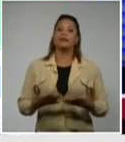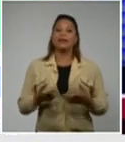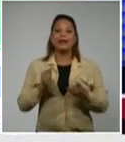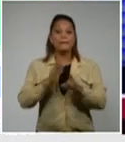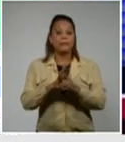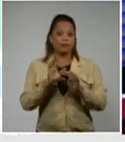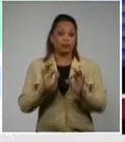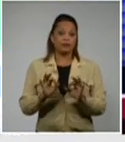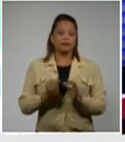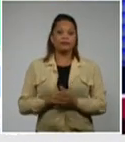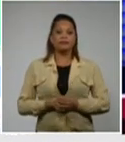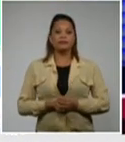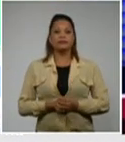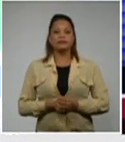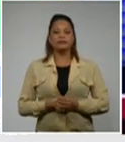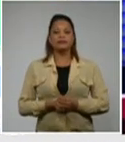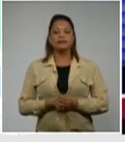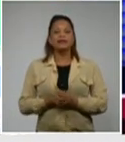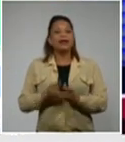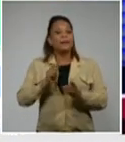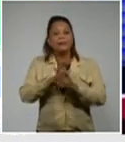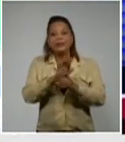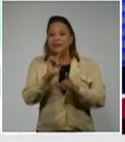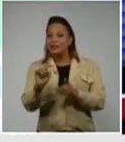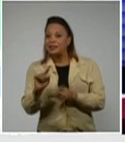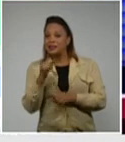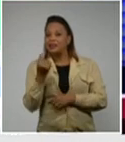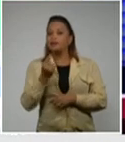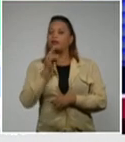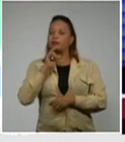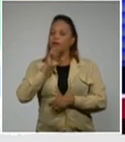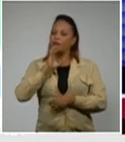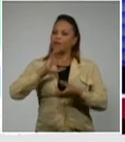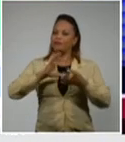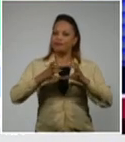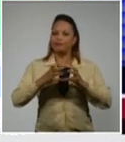una sintomatología bastante compleja.